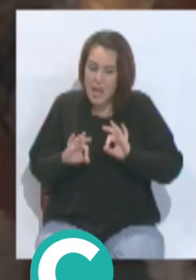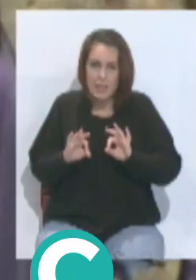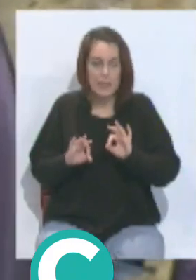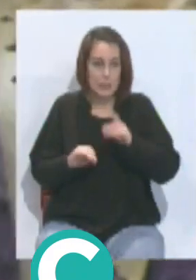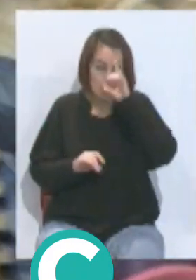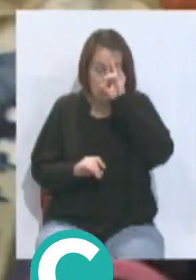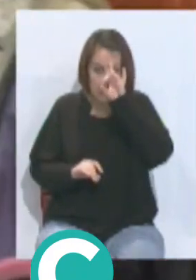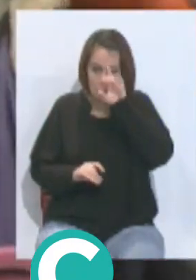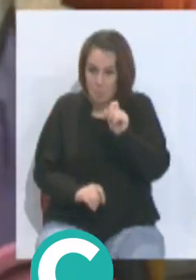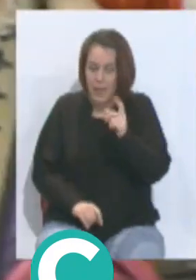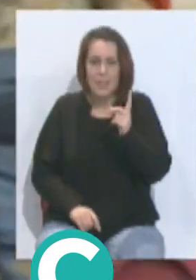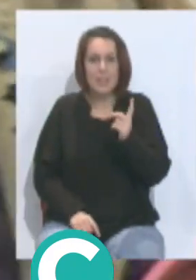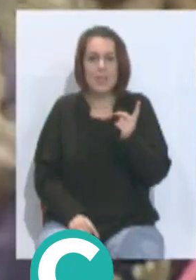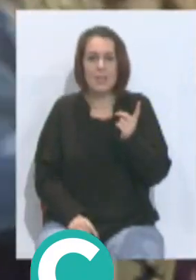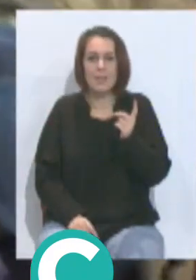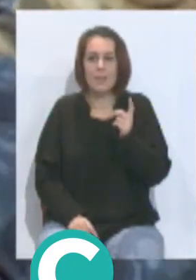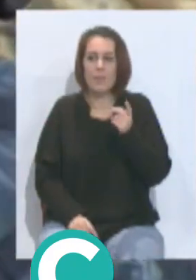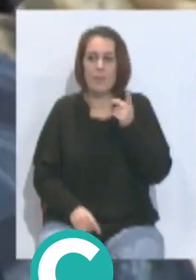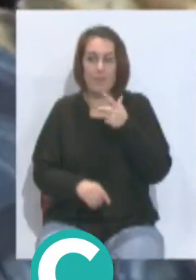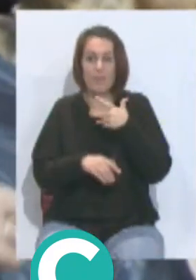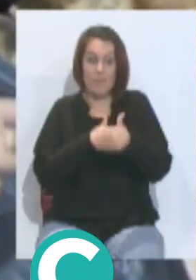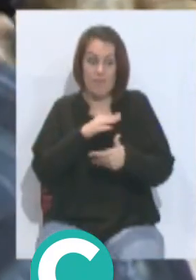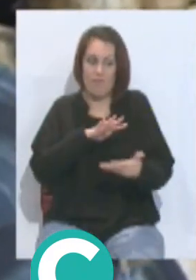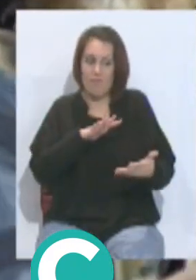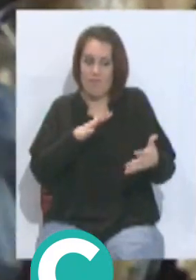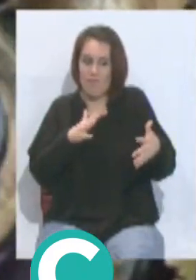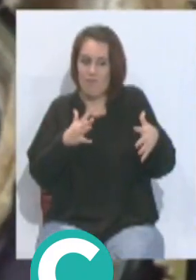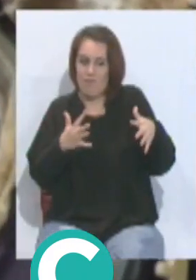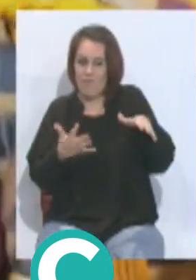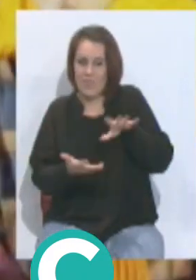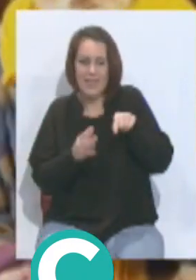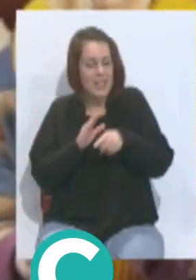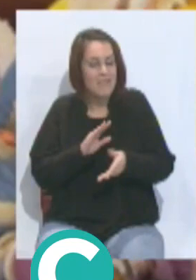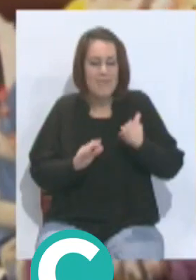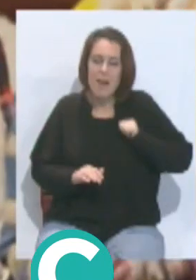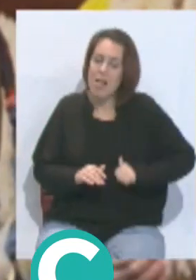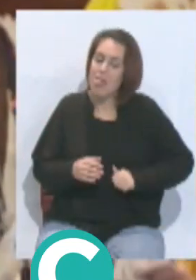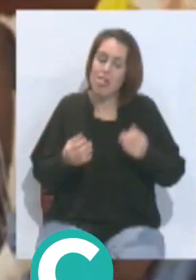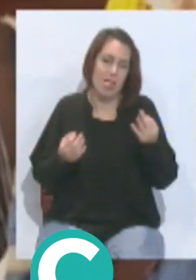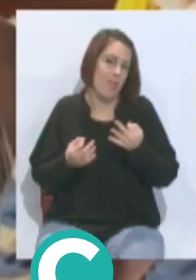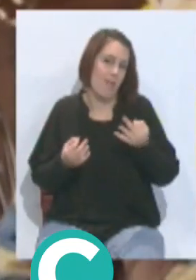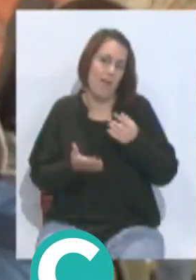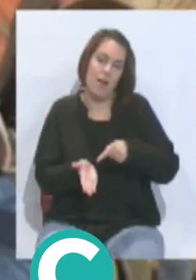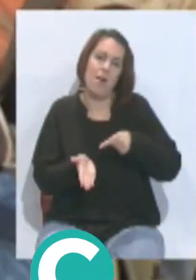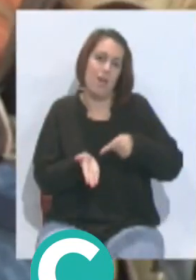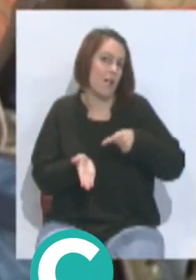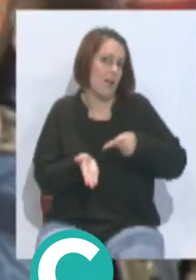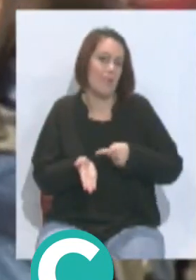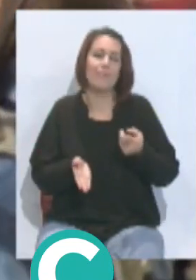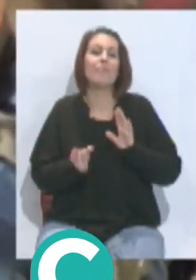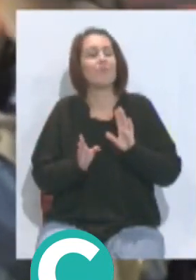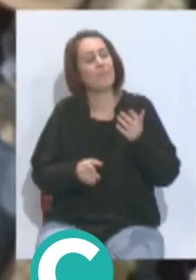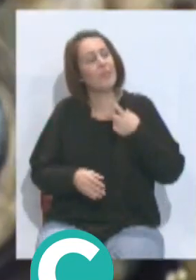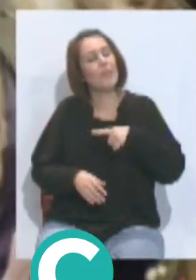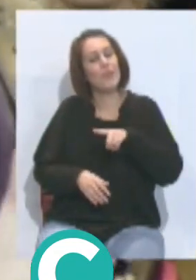alucinante de todo, que está en constante evolución, ¿no? Y esa riqueza es lo que hay que reivindicar. Bueno, pues te dejamos ya,